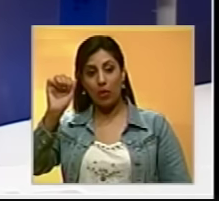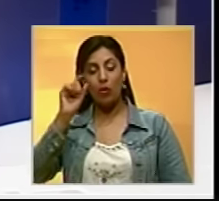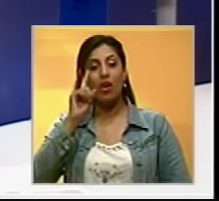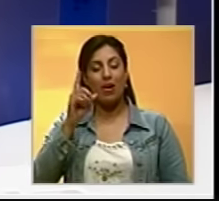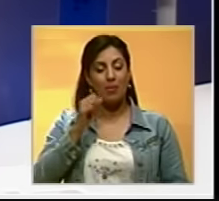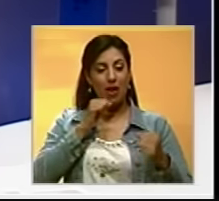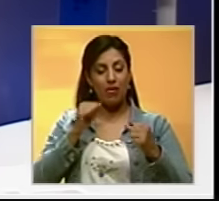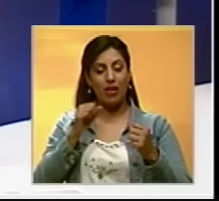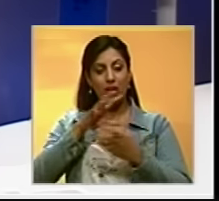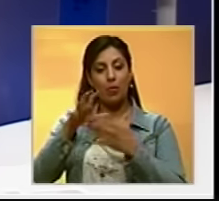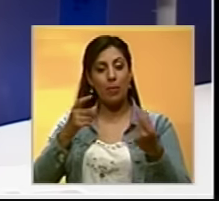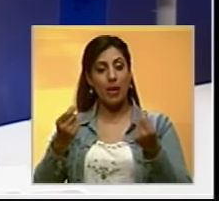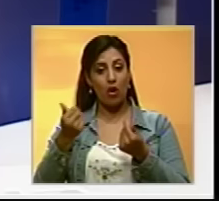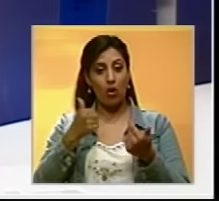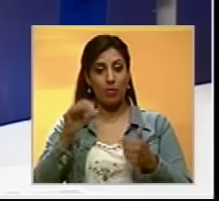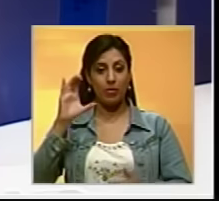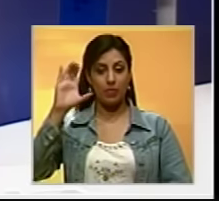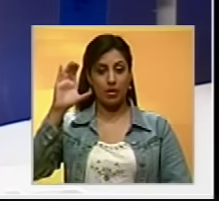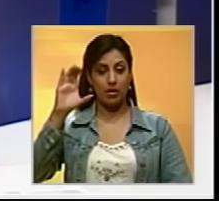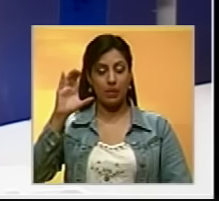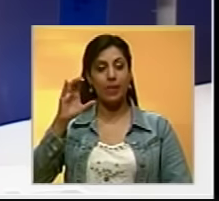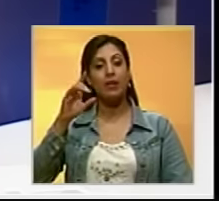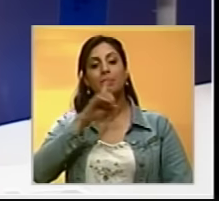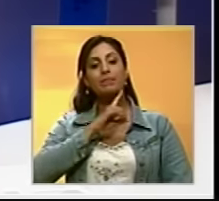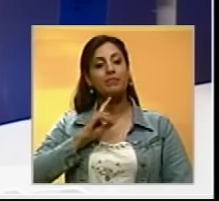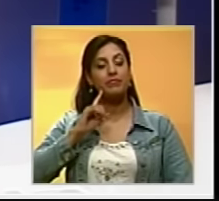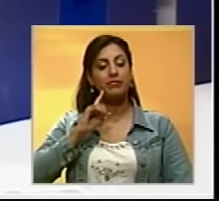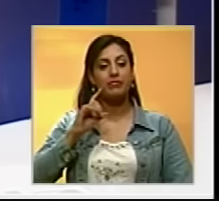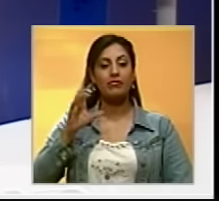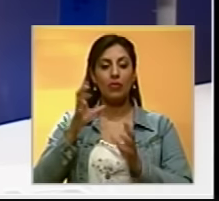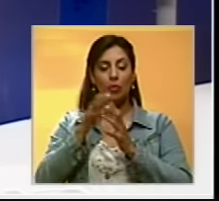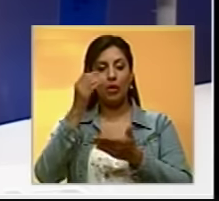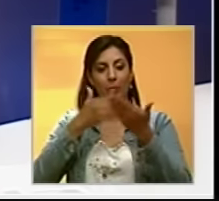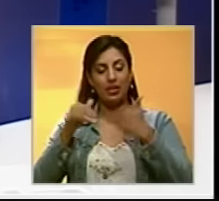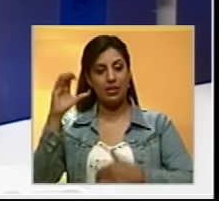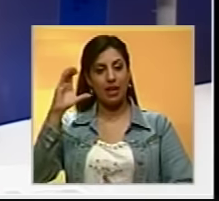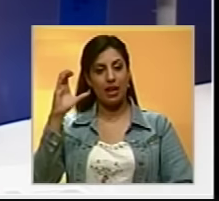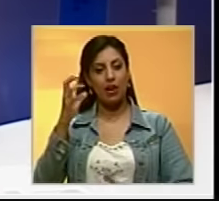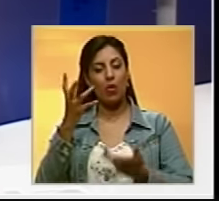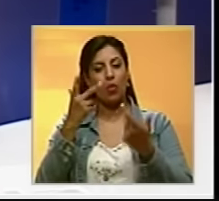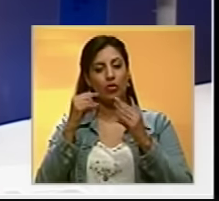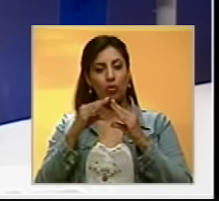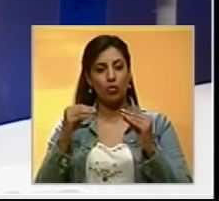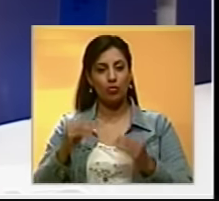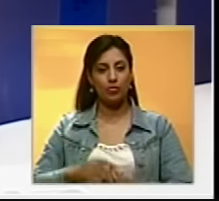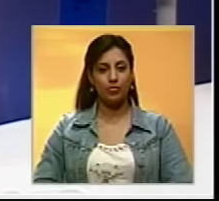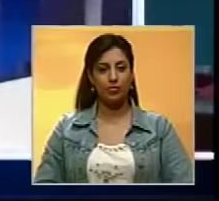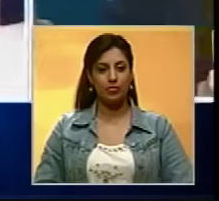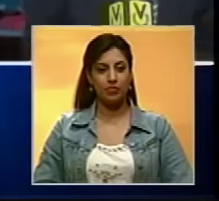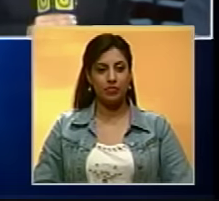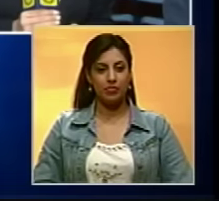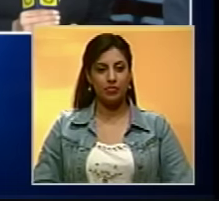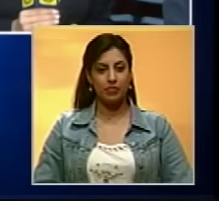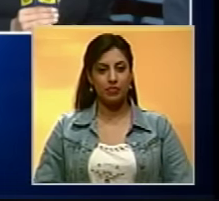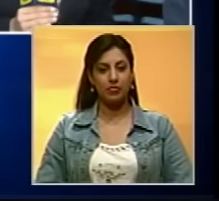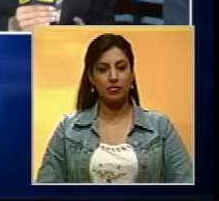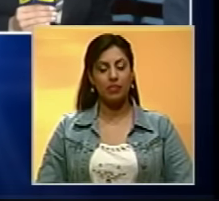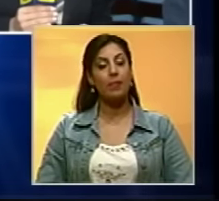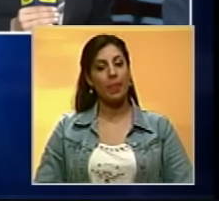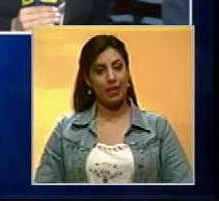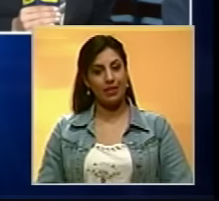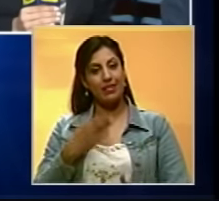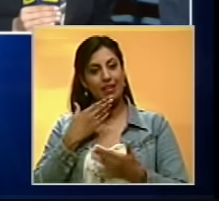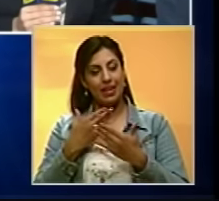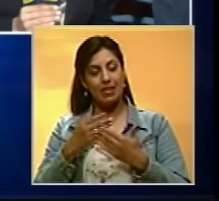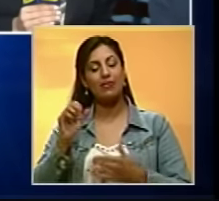agudizará la crisis económica del país Diana Martínez desde la cámara de comercio de Caracas nos amplía la información